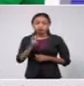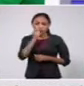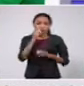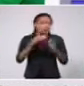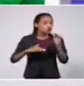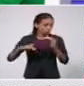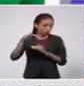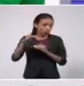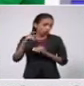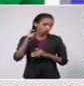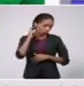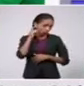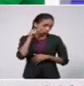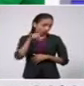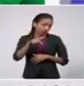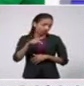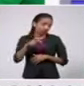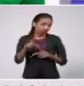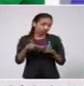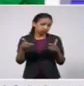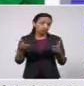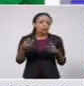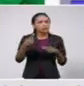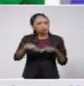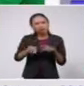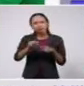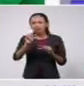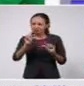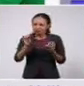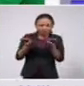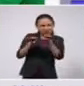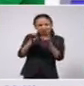prácticamente parejo en este caso.